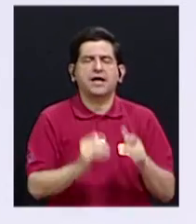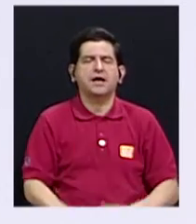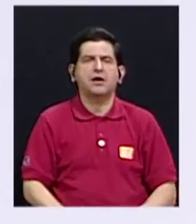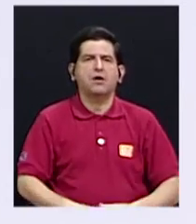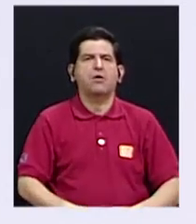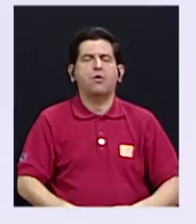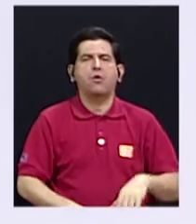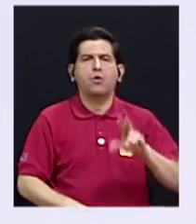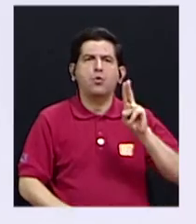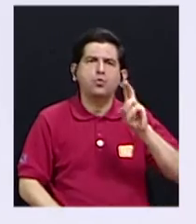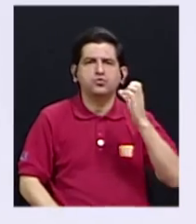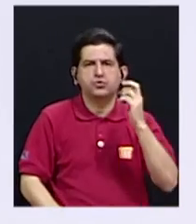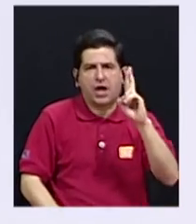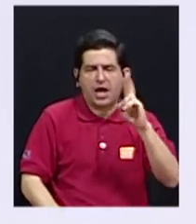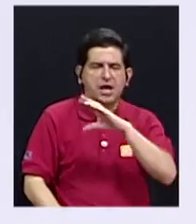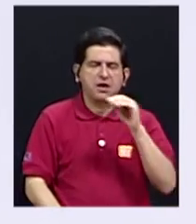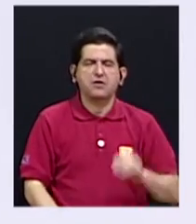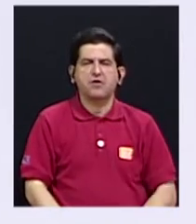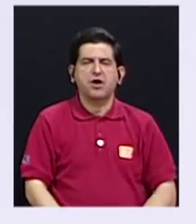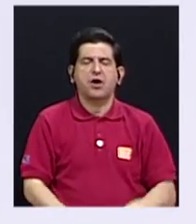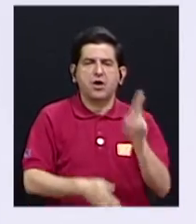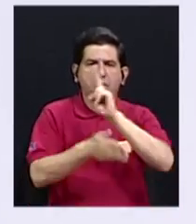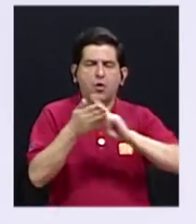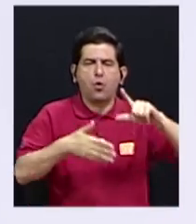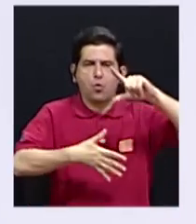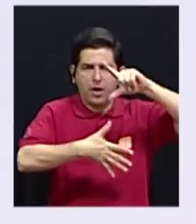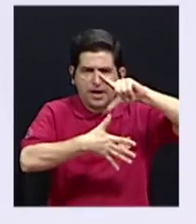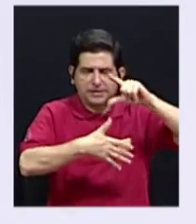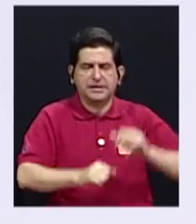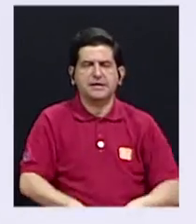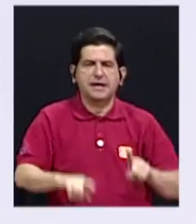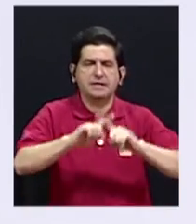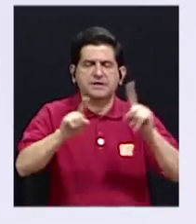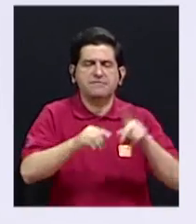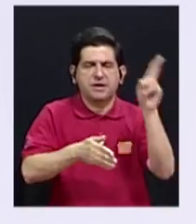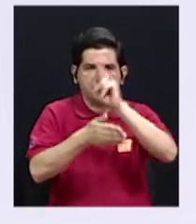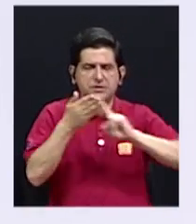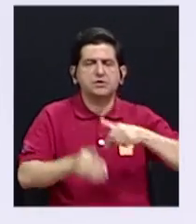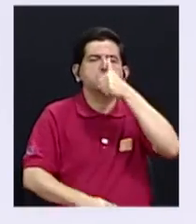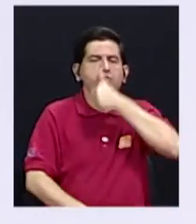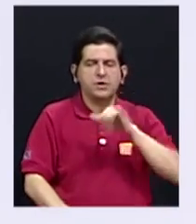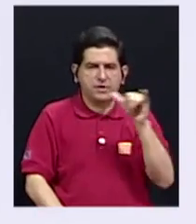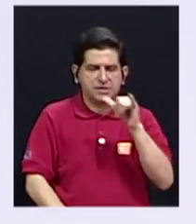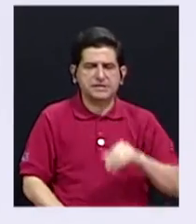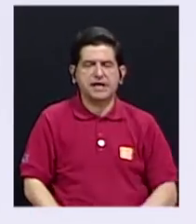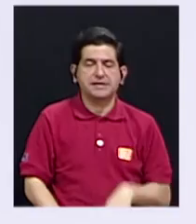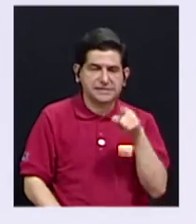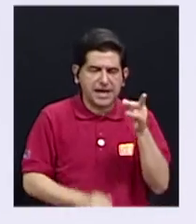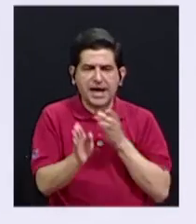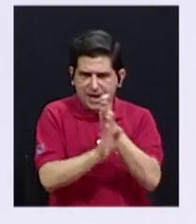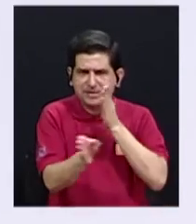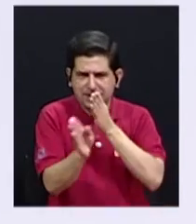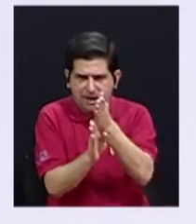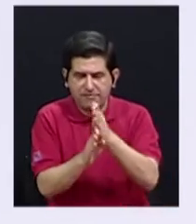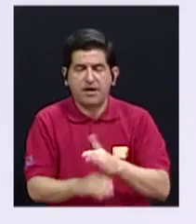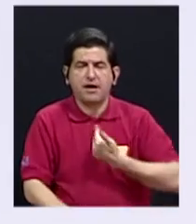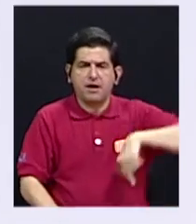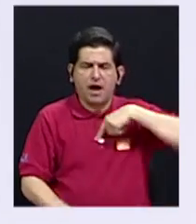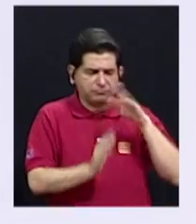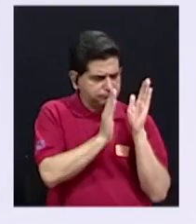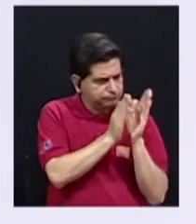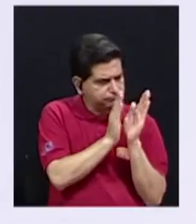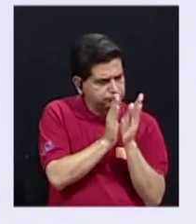industrial de la ugr la que da la universidad latina la que dan las otras universidades privadas que también la dan entonces nosotros organizamos